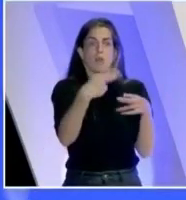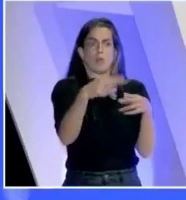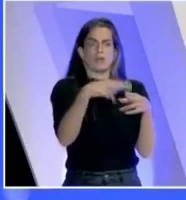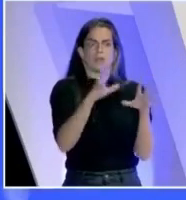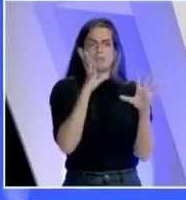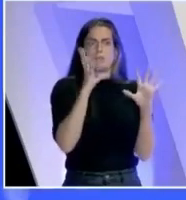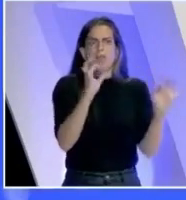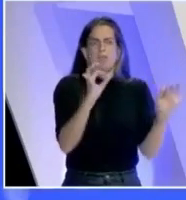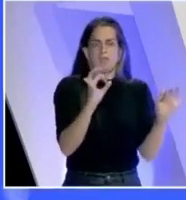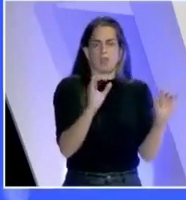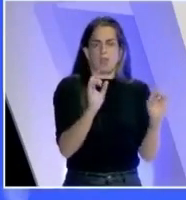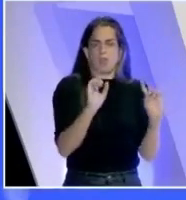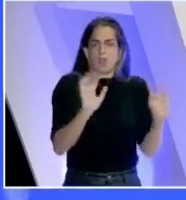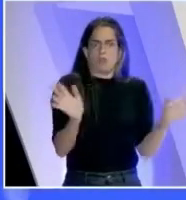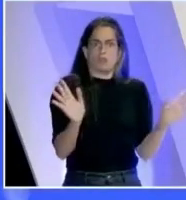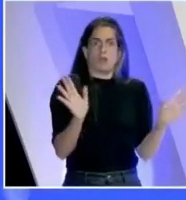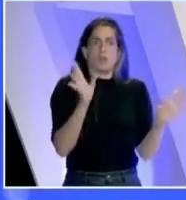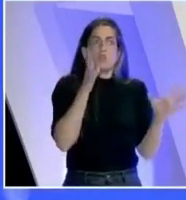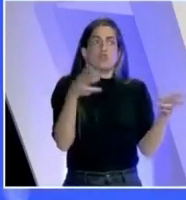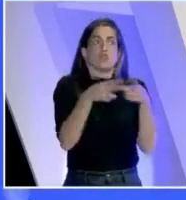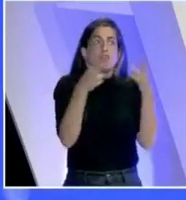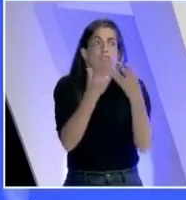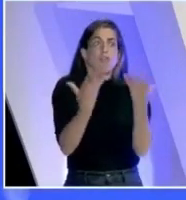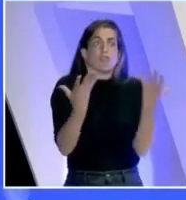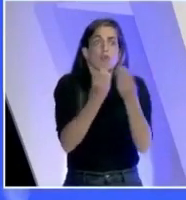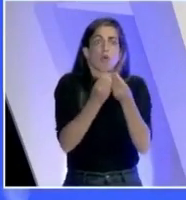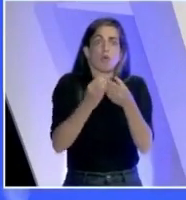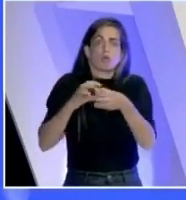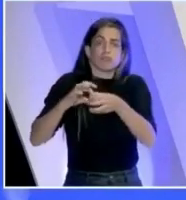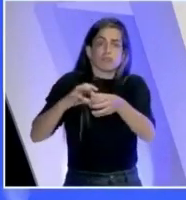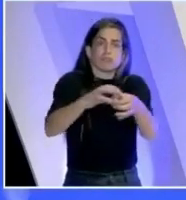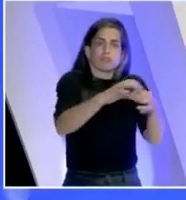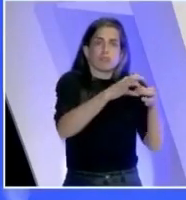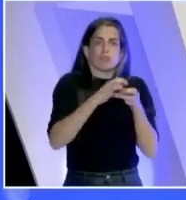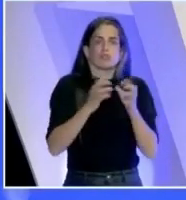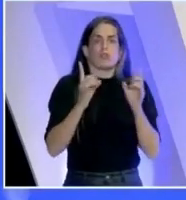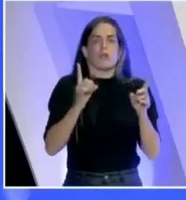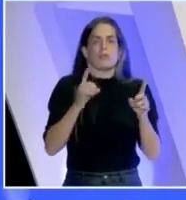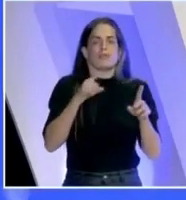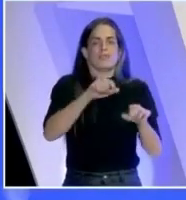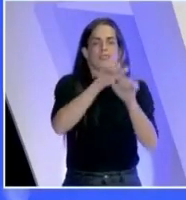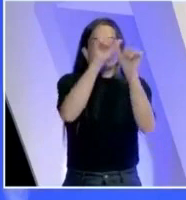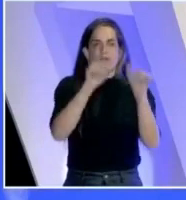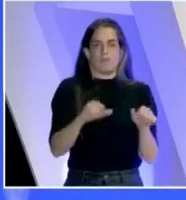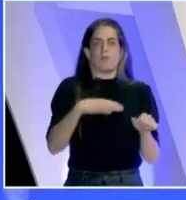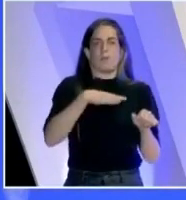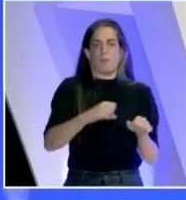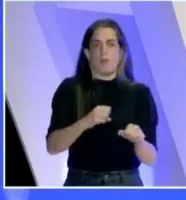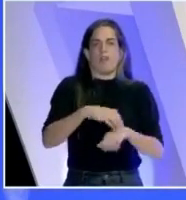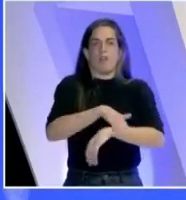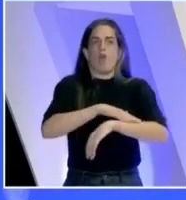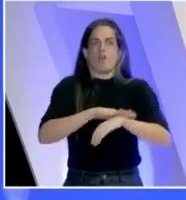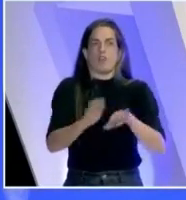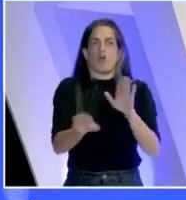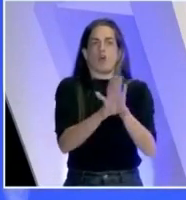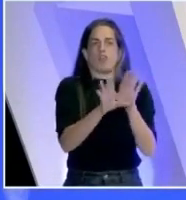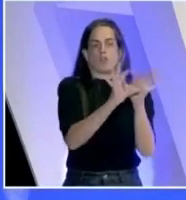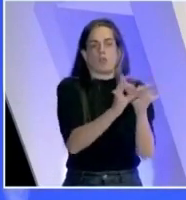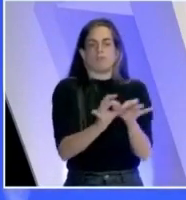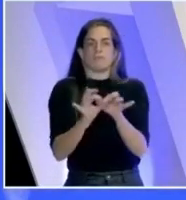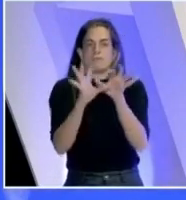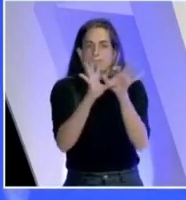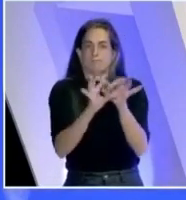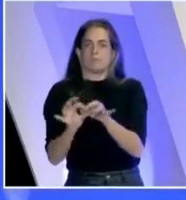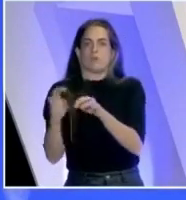particular, sino del conjunto de la sociedad, porque sólo así logrará abarcar varias legislaturas y, por tanto, cumplir con su objetivo